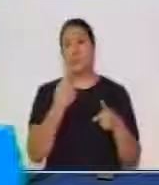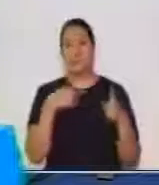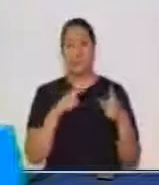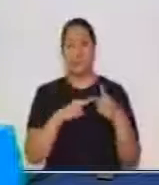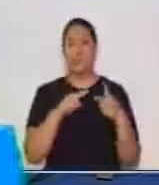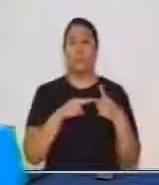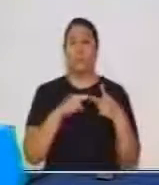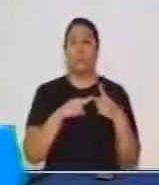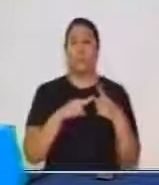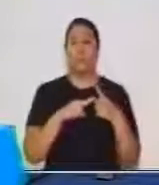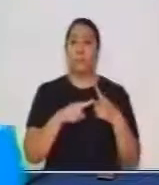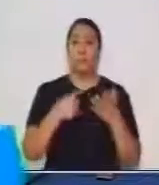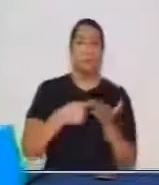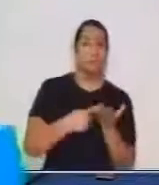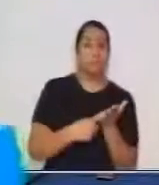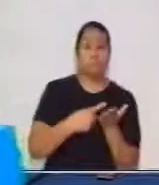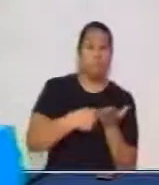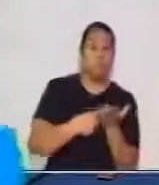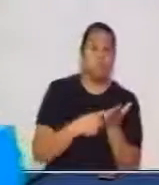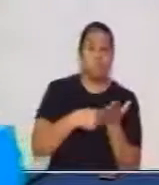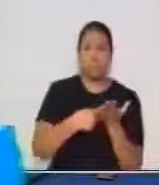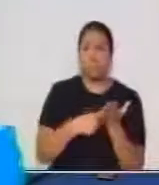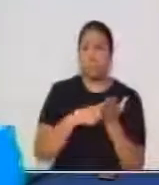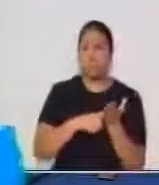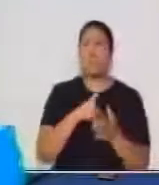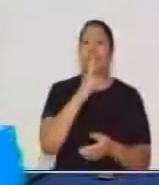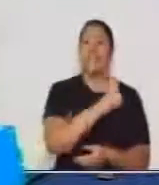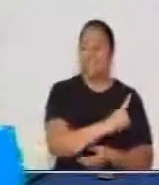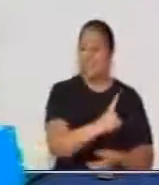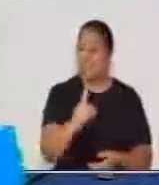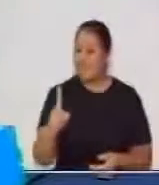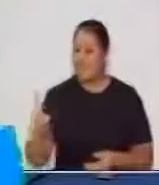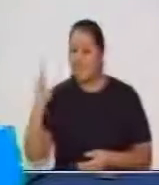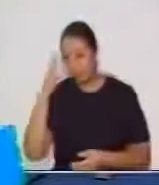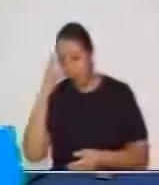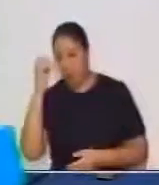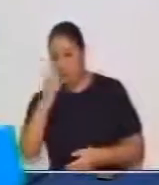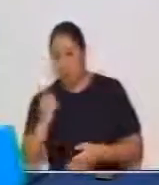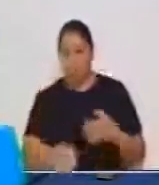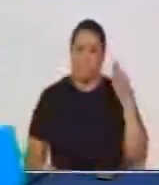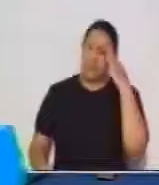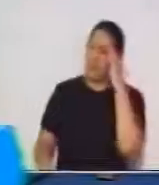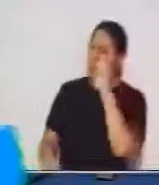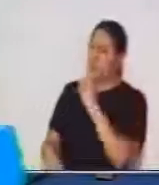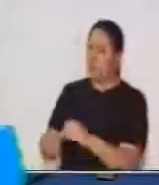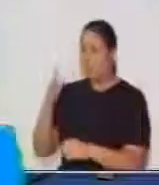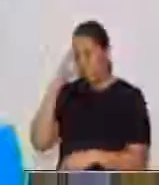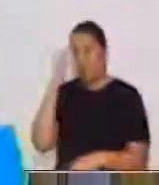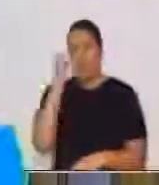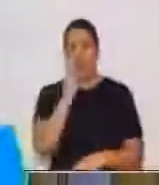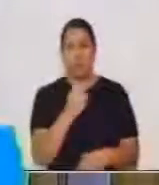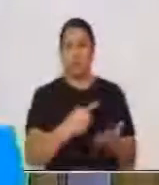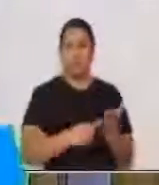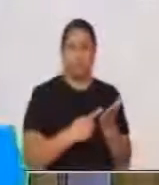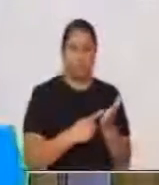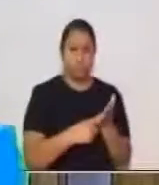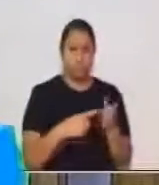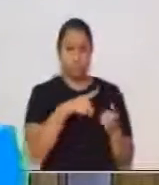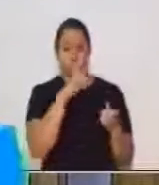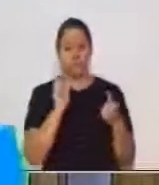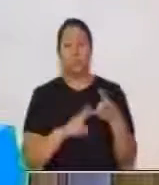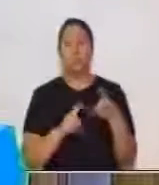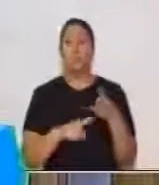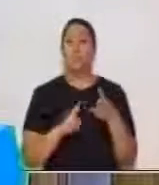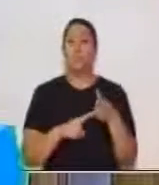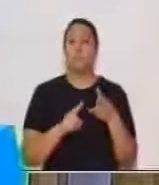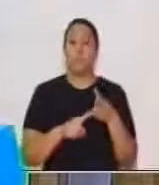la discusión, que ya es el momento donde cada uno va dando sus opiniones. Otra parte de la estructura de la mesa redonda es